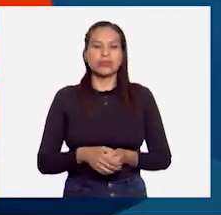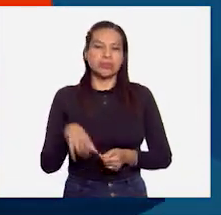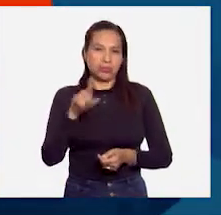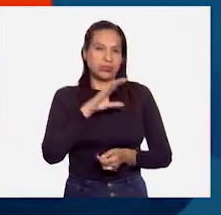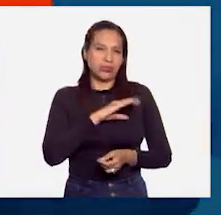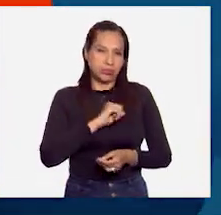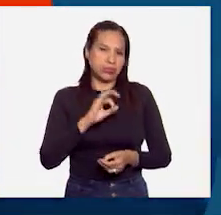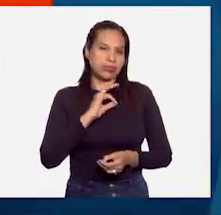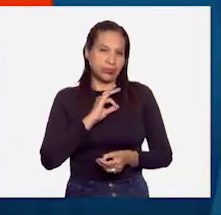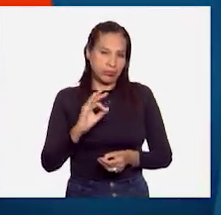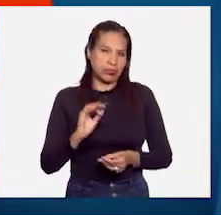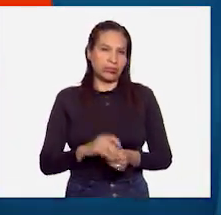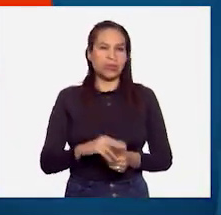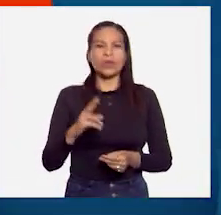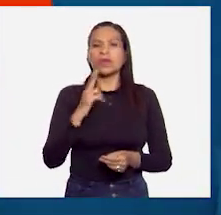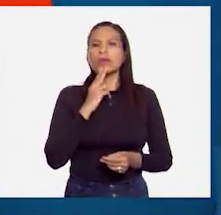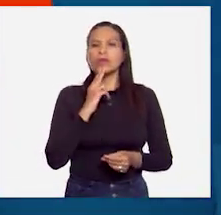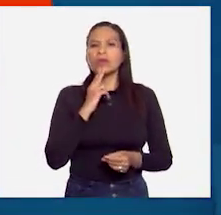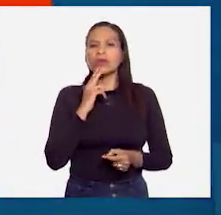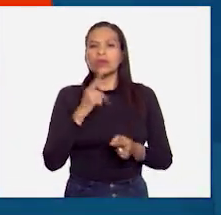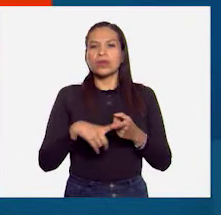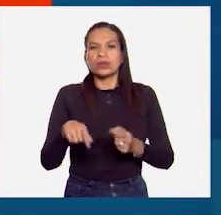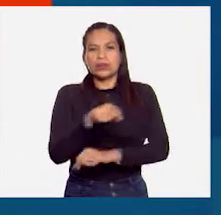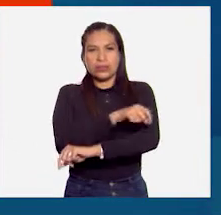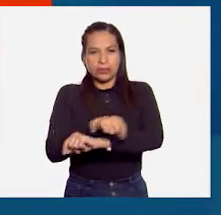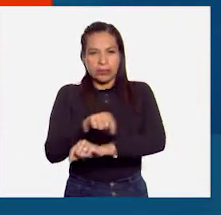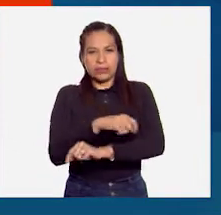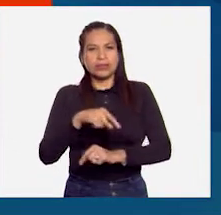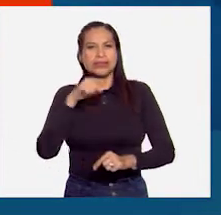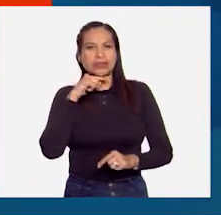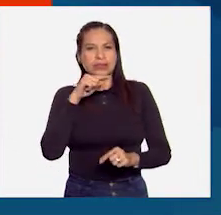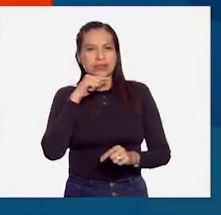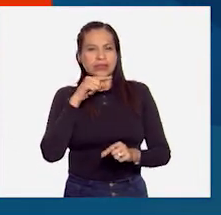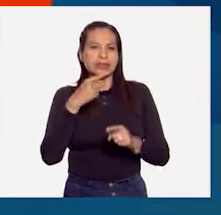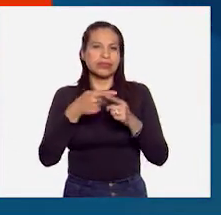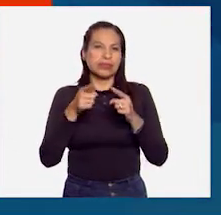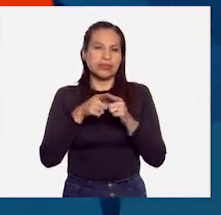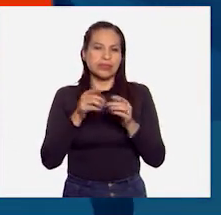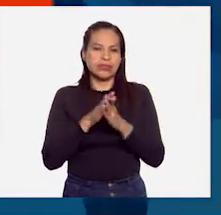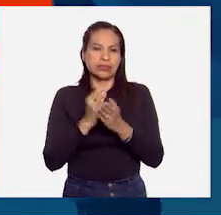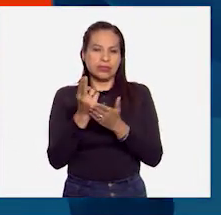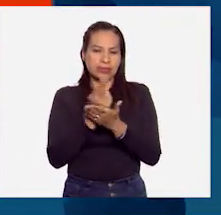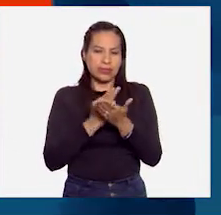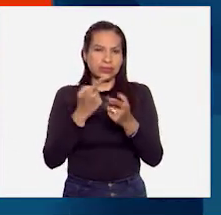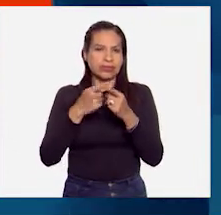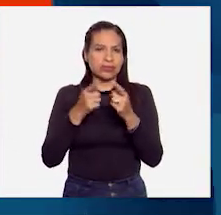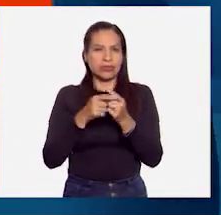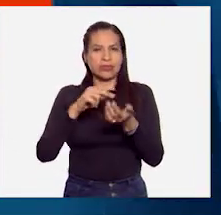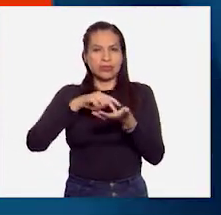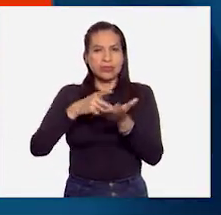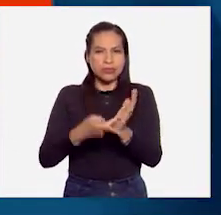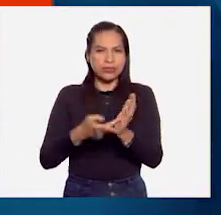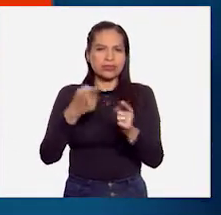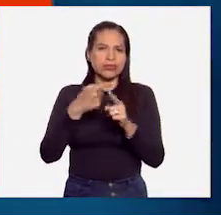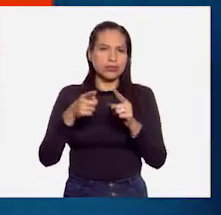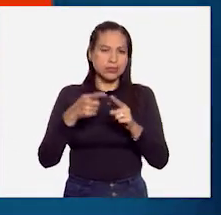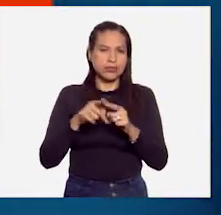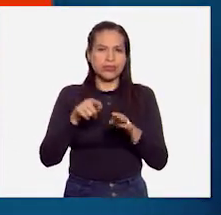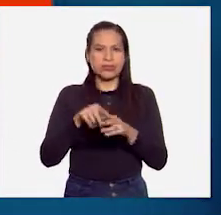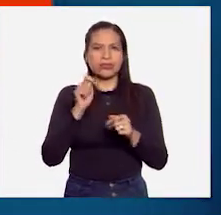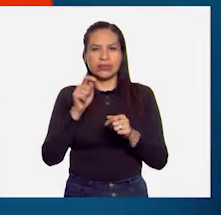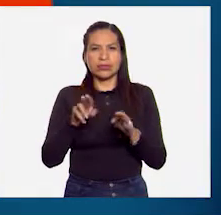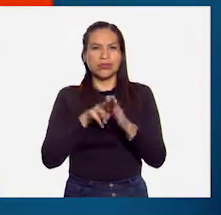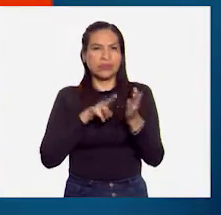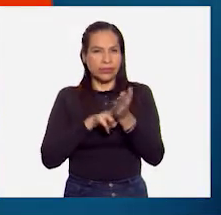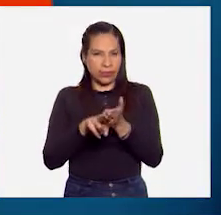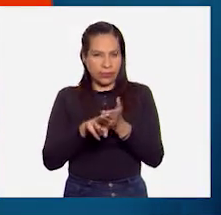preferentemente. Vamos a utilizar regla, lápiz, compás, algunos plumones indelebles, principalmente este marcador